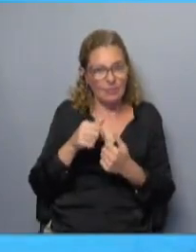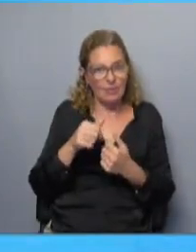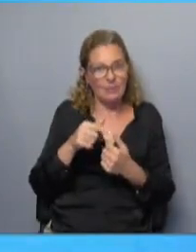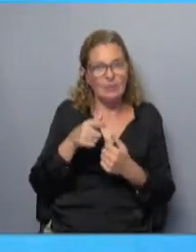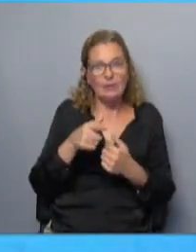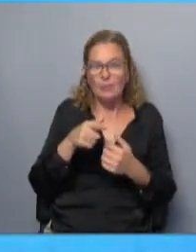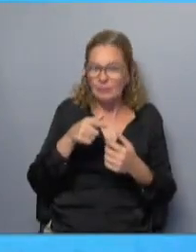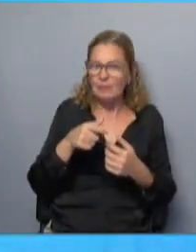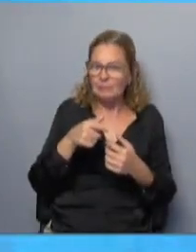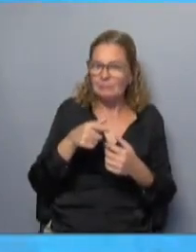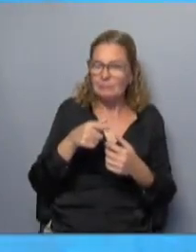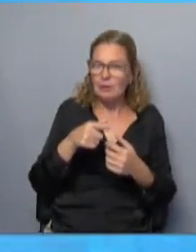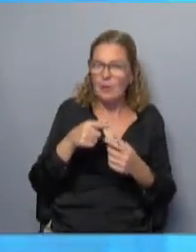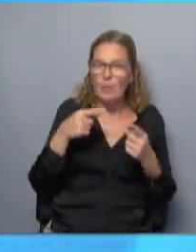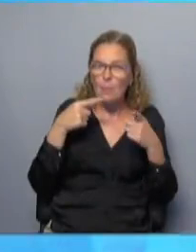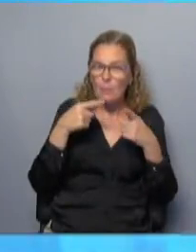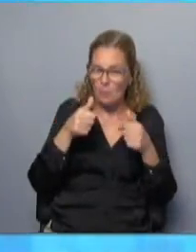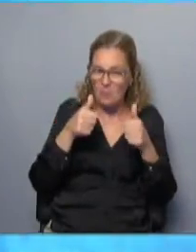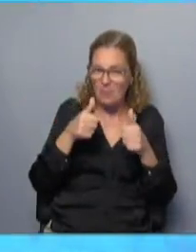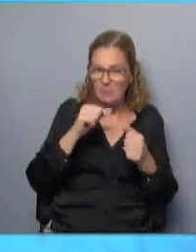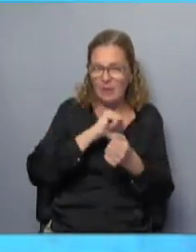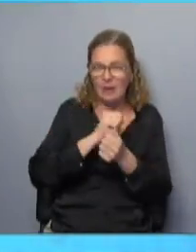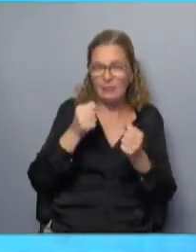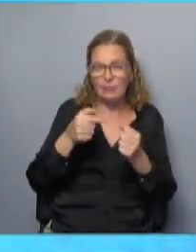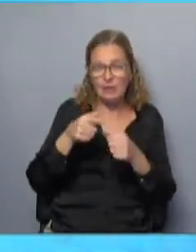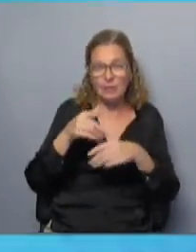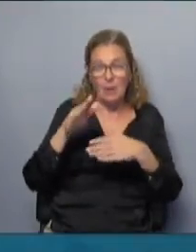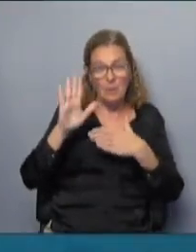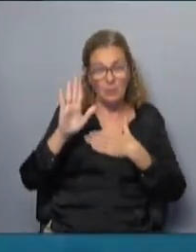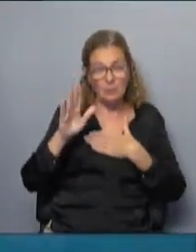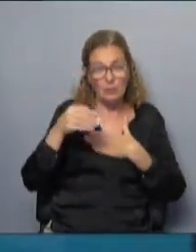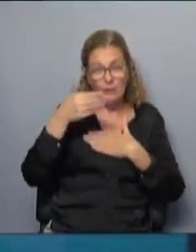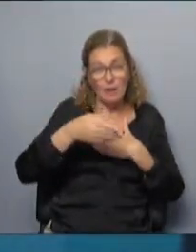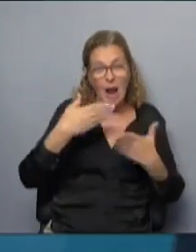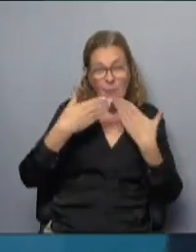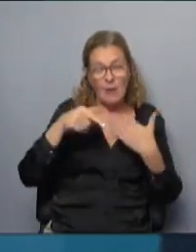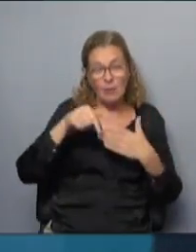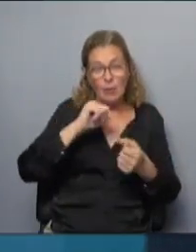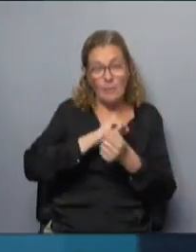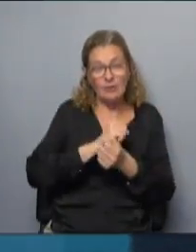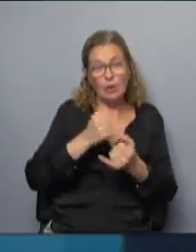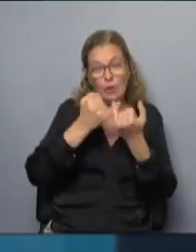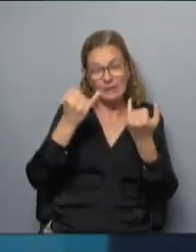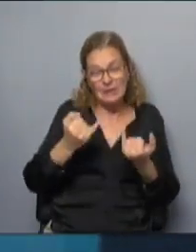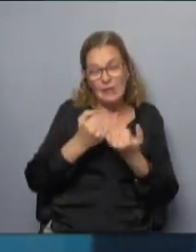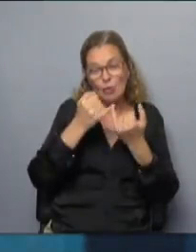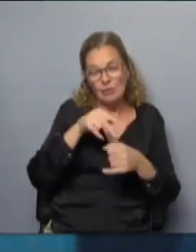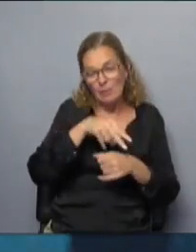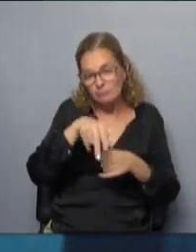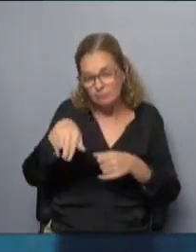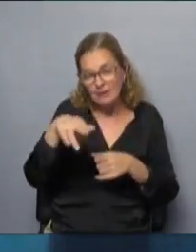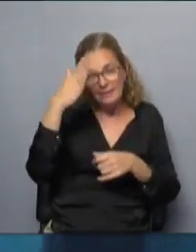la palabra modelo pero de qué punto arregles le haya ido bien era porque usted estaba comprometido porque éste bajaba hablaba con los presos estaba todo el día dando vueltas sabía